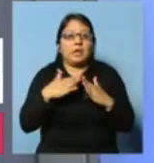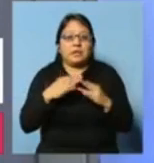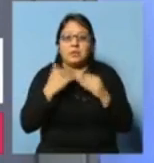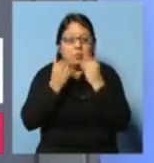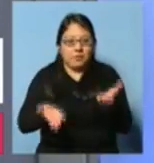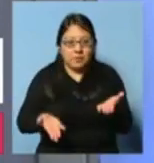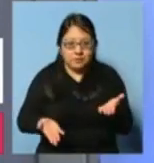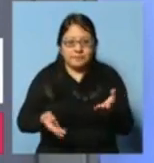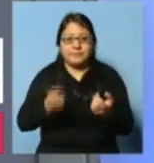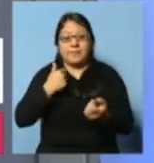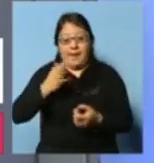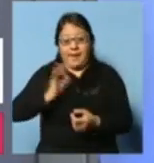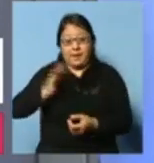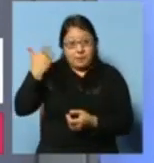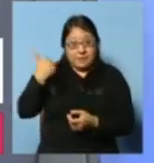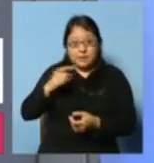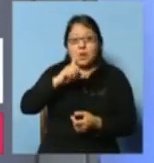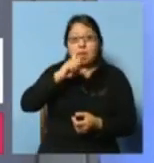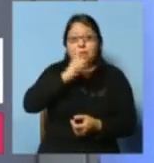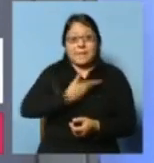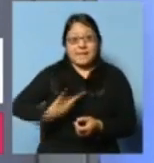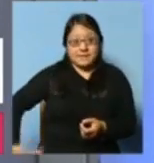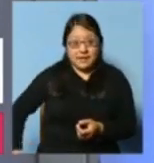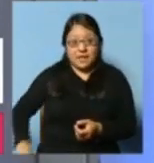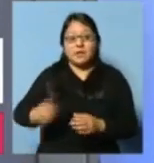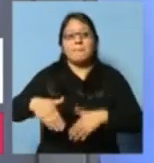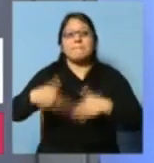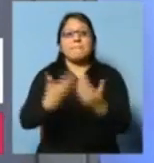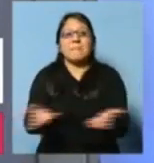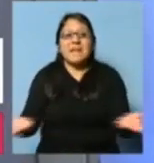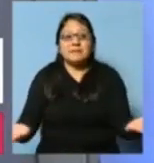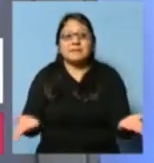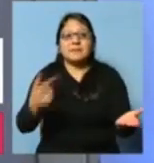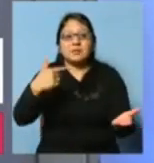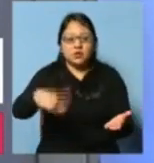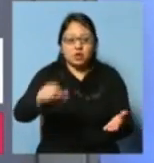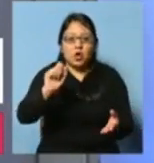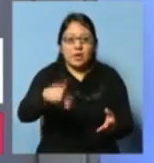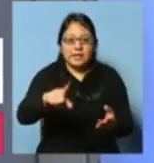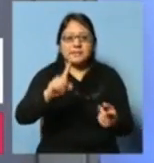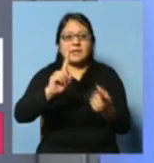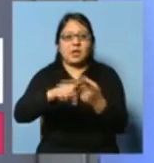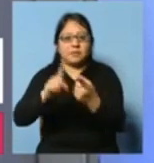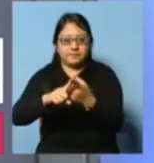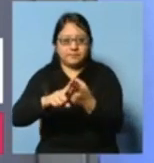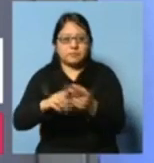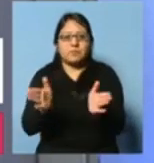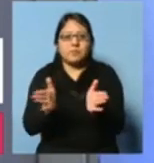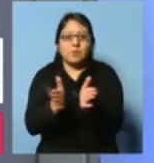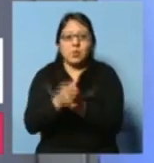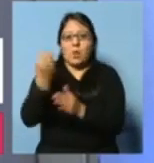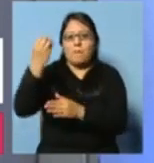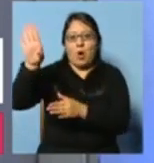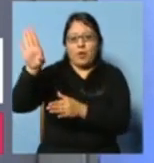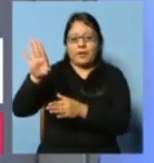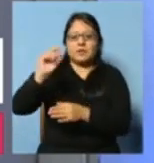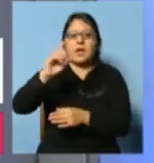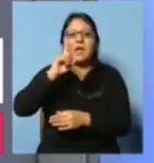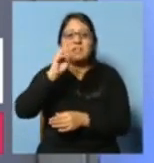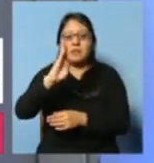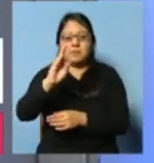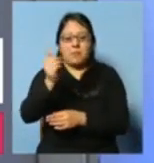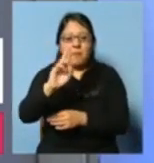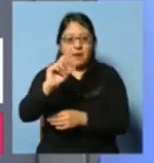pasado presentó este plan de conectividad y desde aquel momento junto con la secretaria de modernización con andrés ibarra